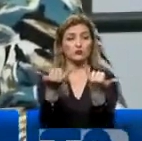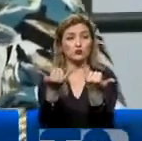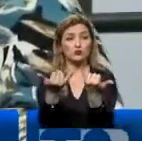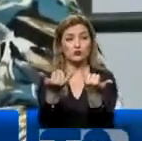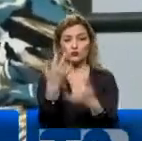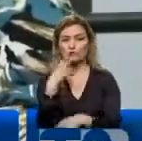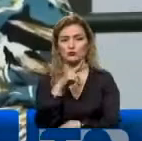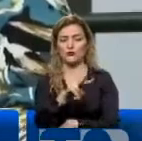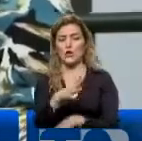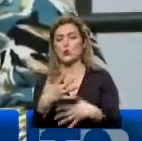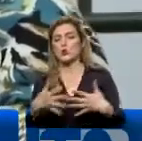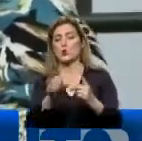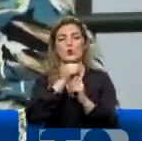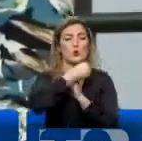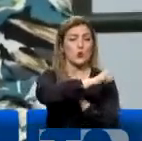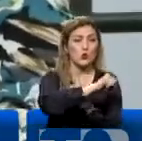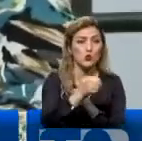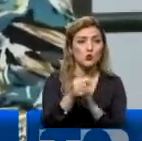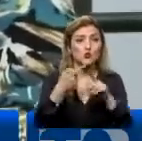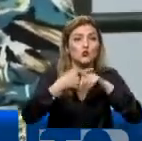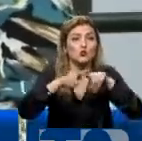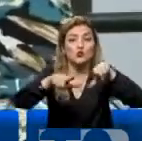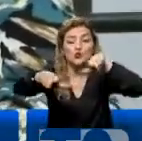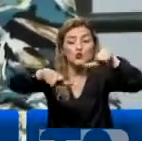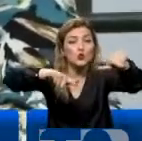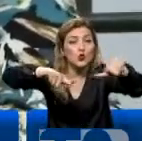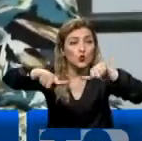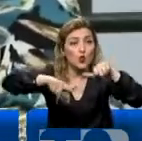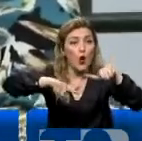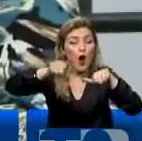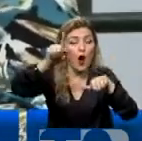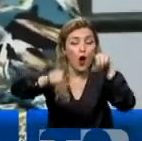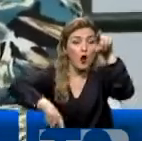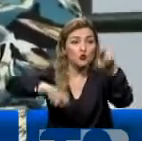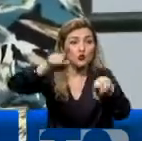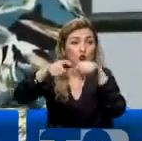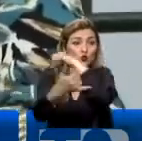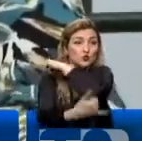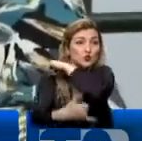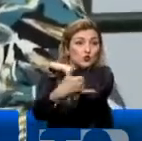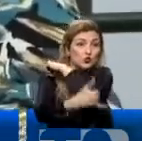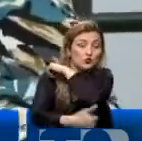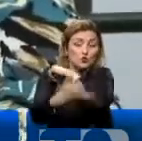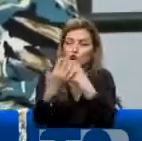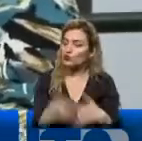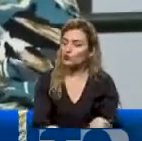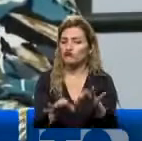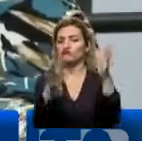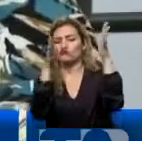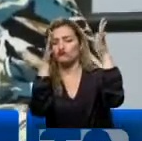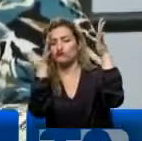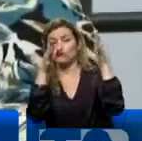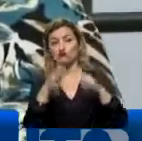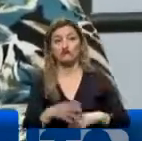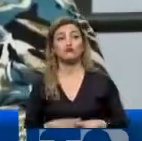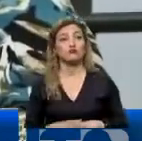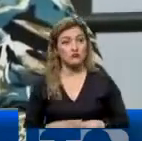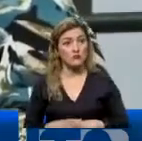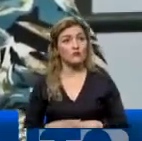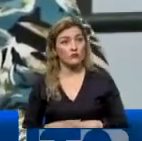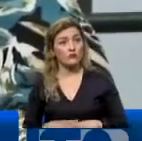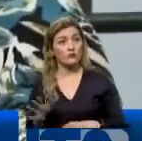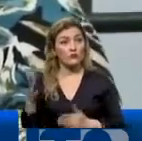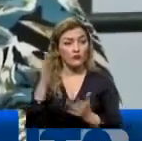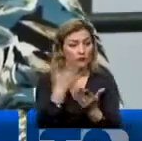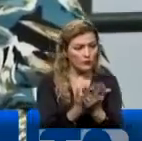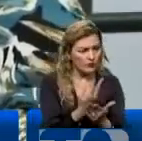están sucediendo en algunos de nuestros países, que hay que tomarlos en cuenta, hay que medir